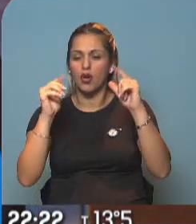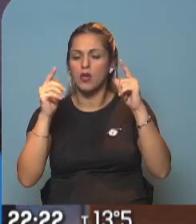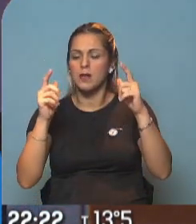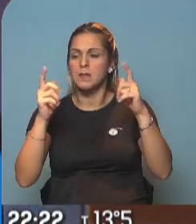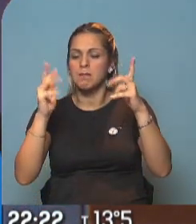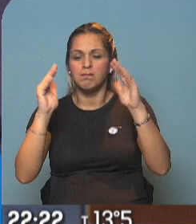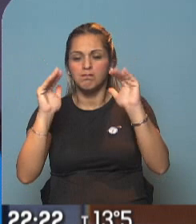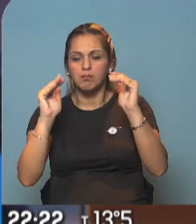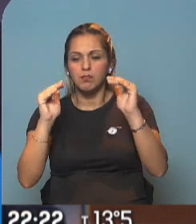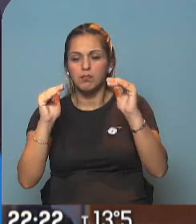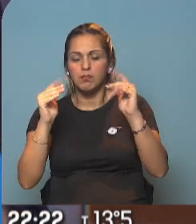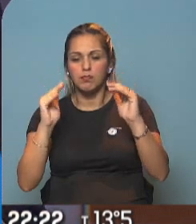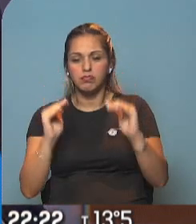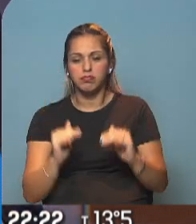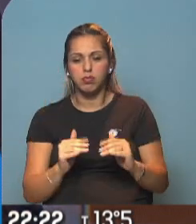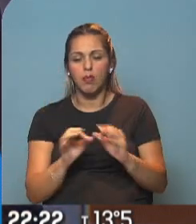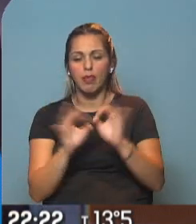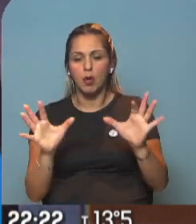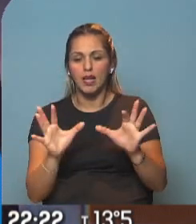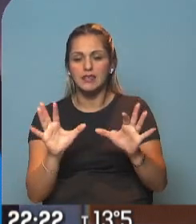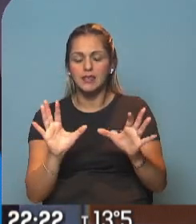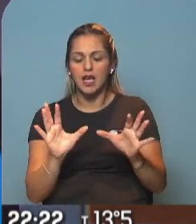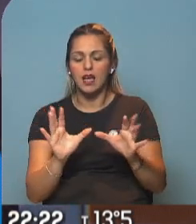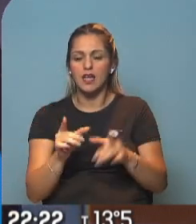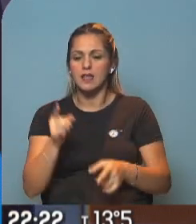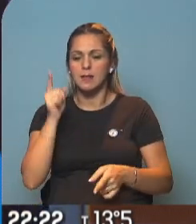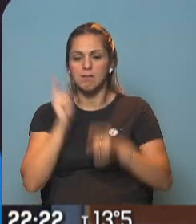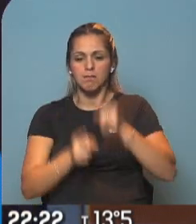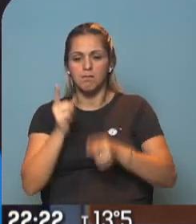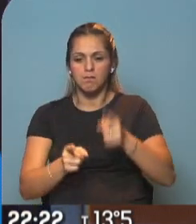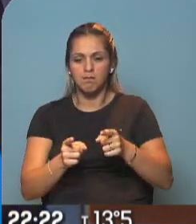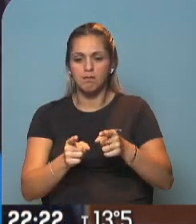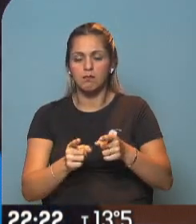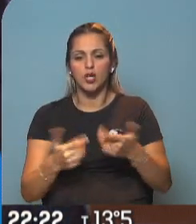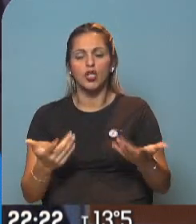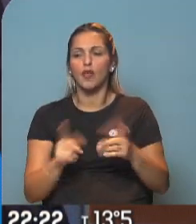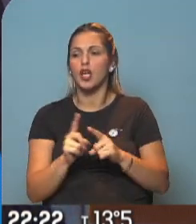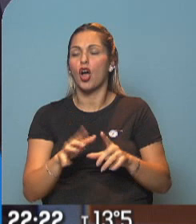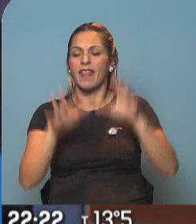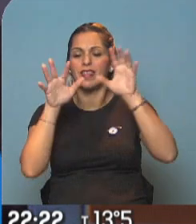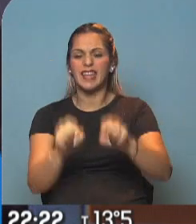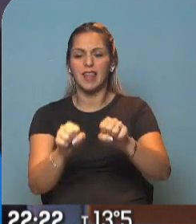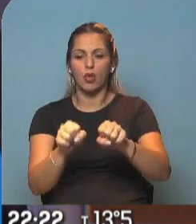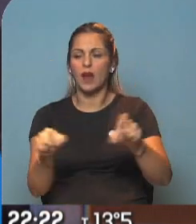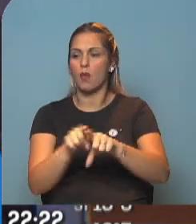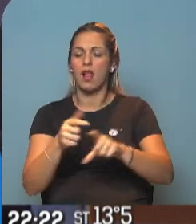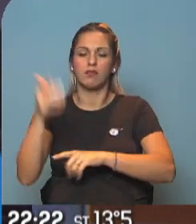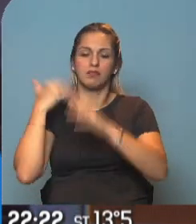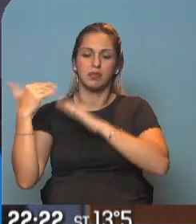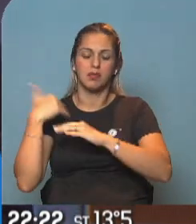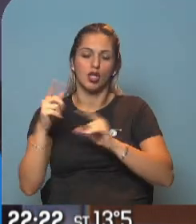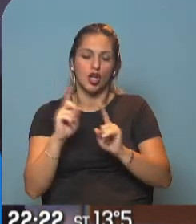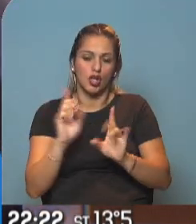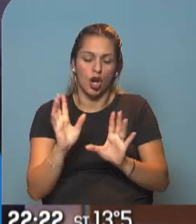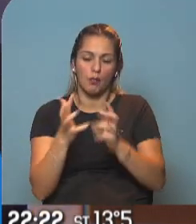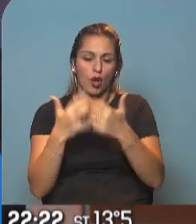redundancia, entre una democracia y un régimen autoritario. No me convence mucho la idea de decir es una dictadura a secas, porque claramente me parece que